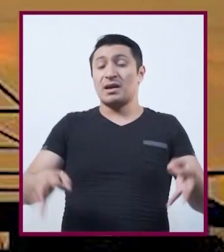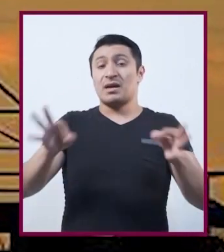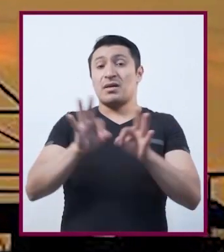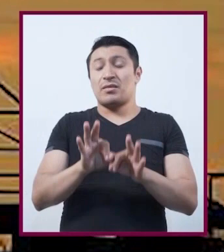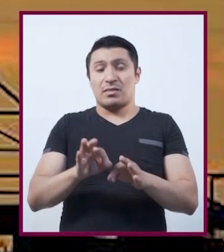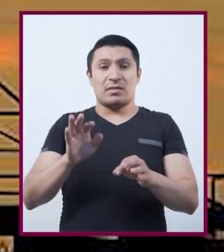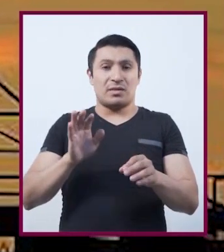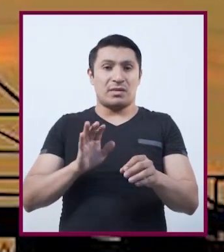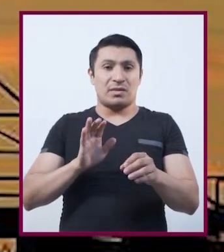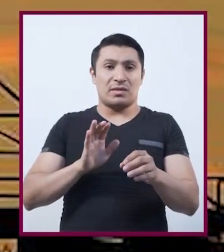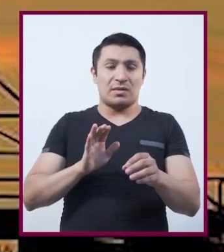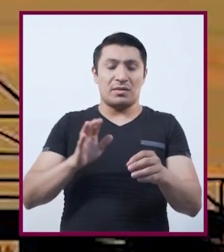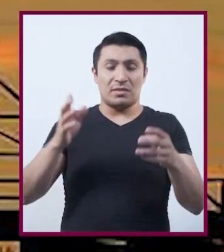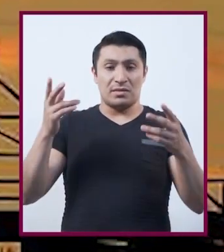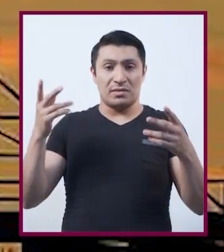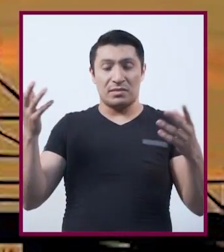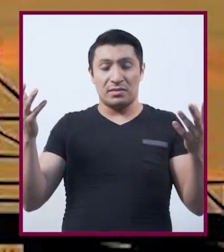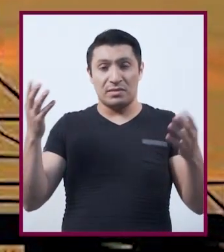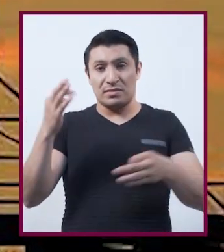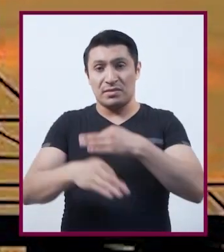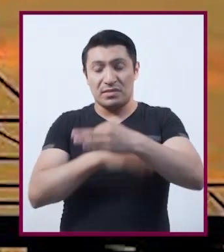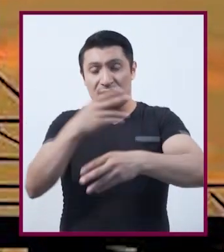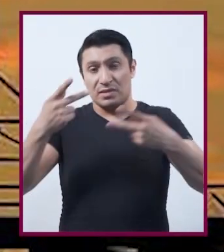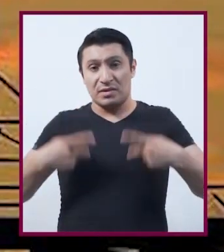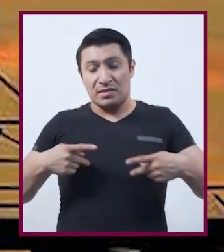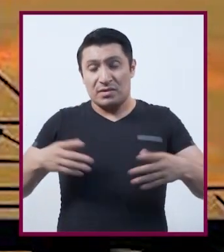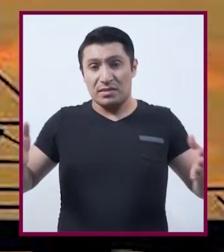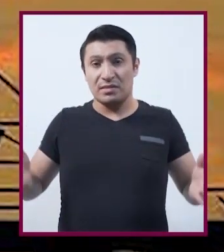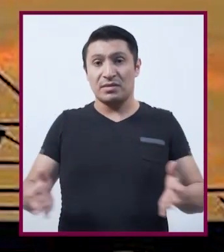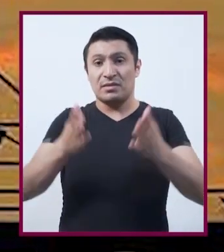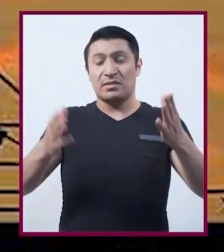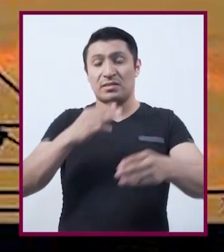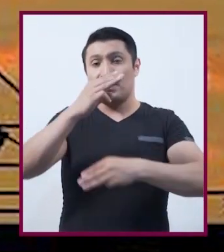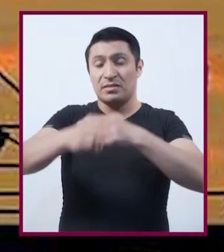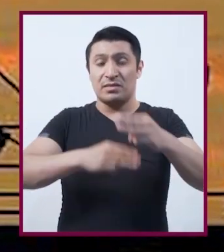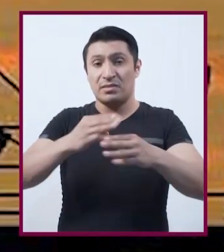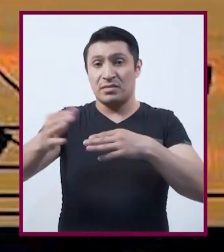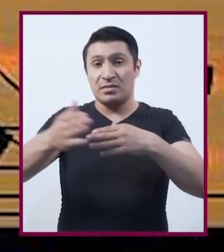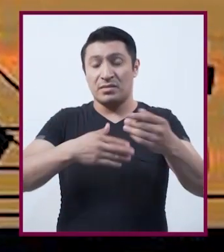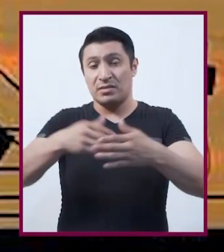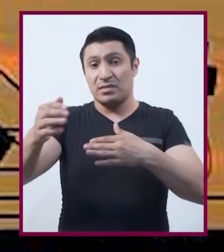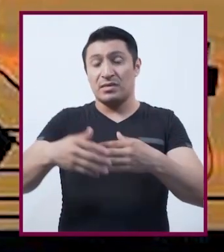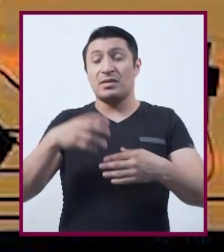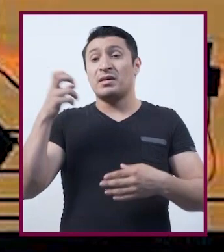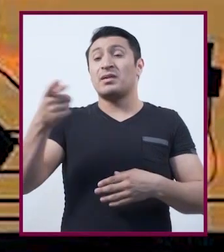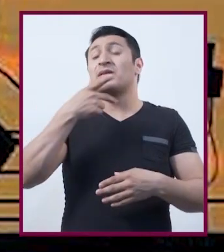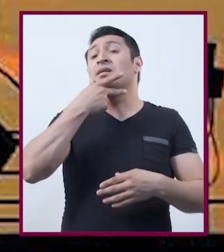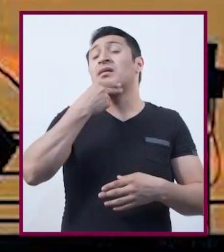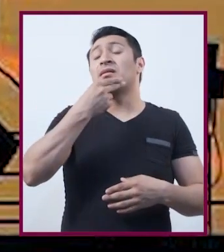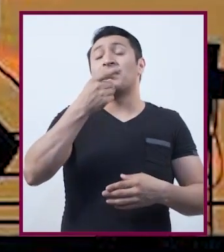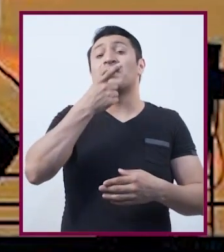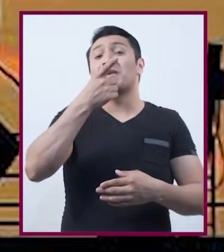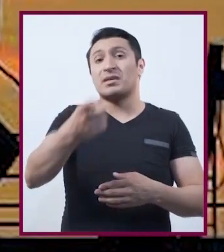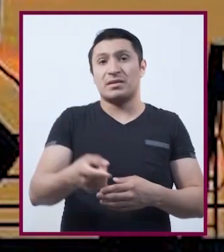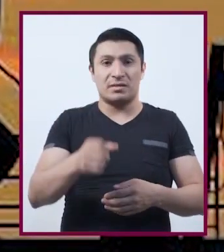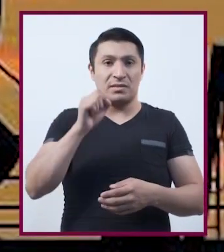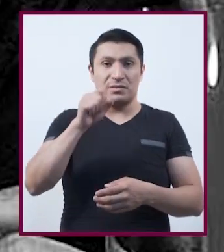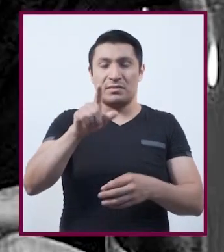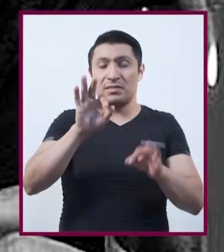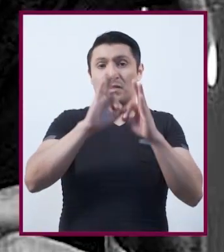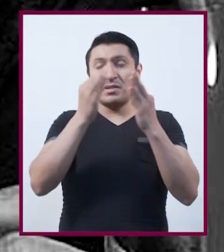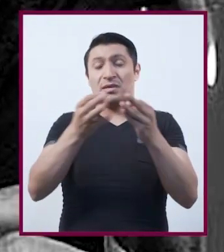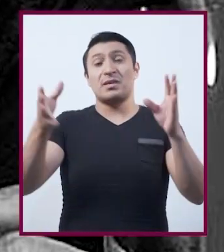otro imán atrae tanto como el oro negro a los capitales extranjeros, ni existe otra fuente de tan fabulosas